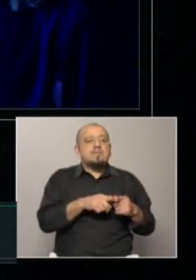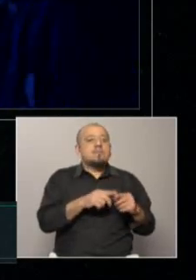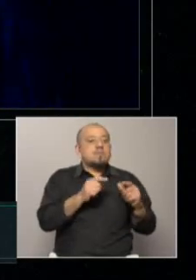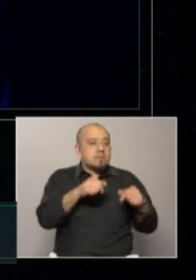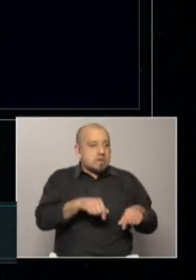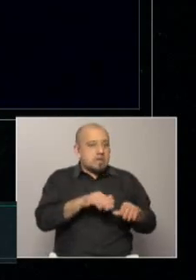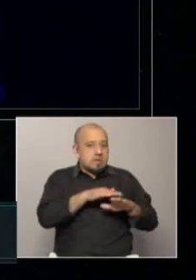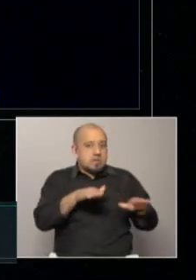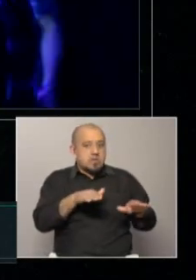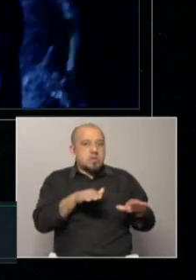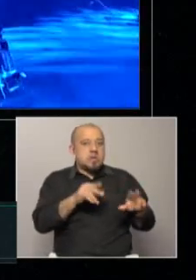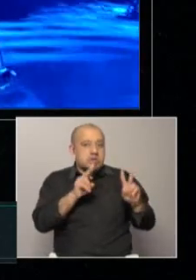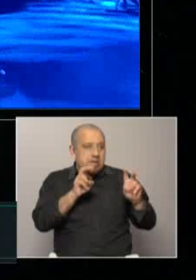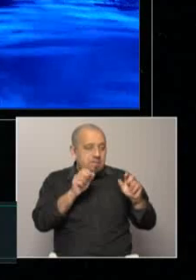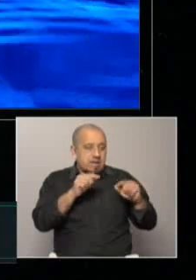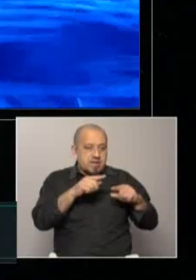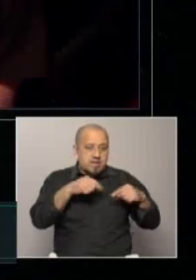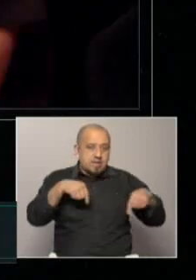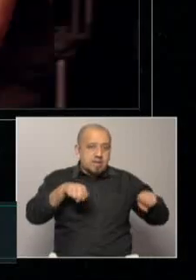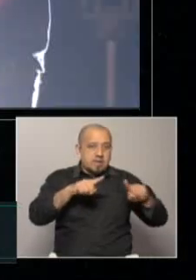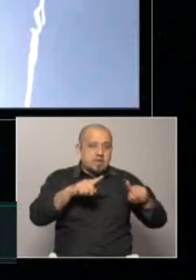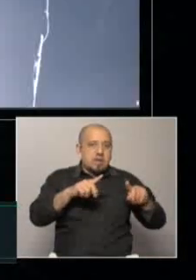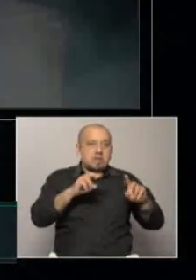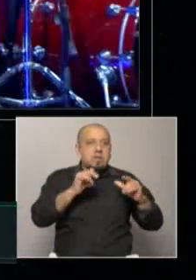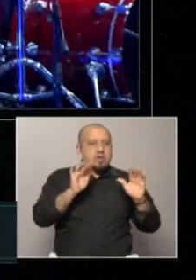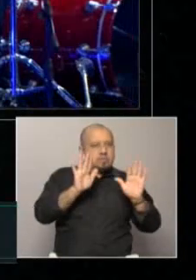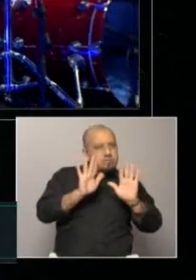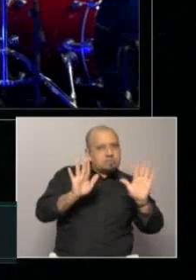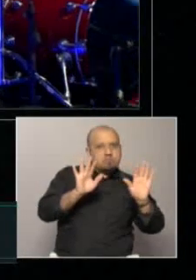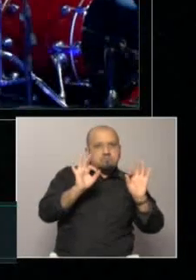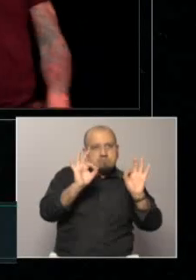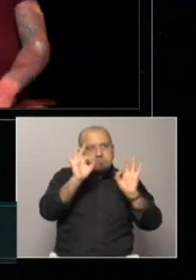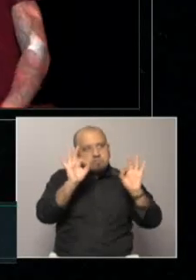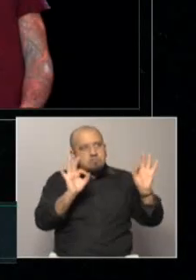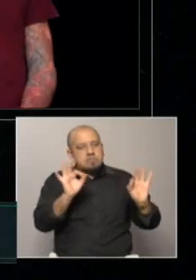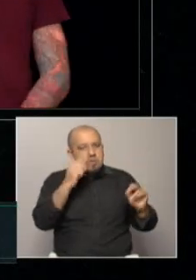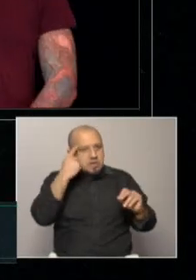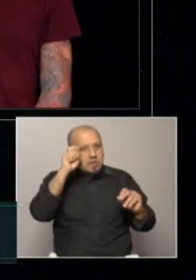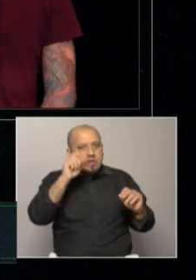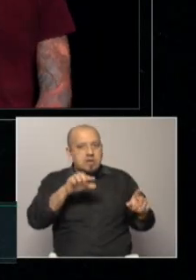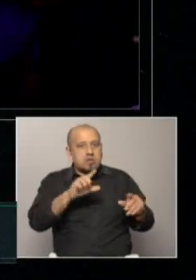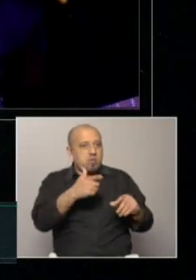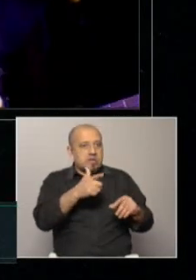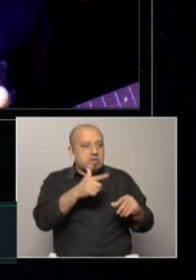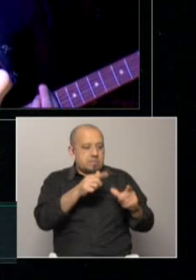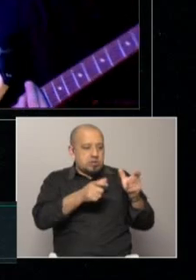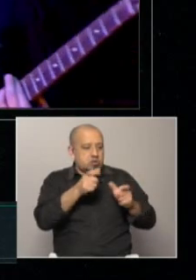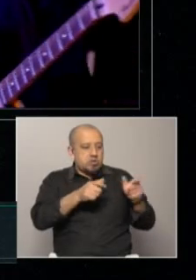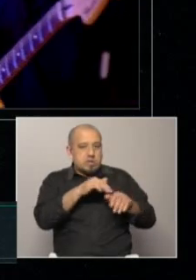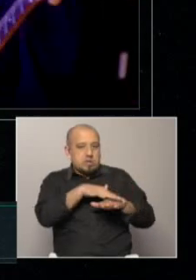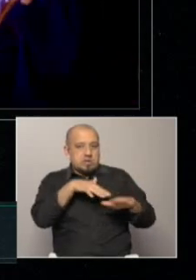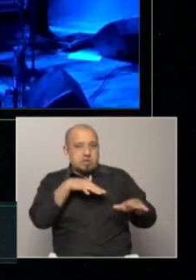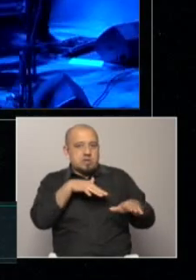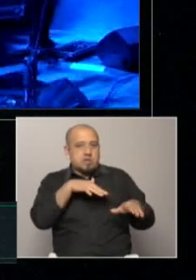era un escenario que se cuidaba muchísimo en cuanto a la estética. O sea, no, la idea era que no hubiera público, la idea era que no